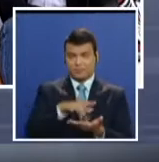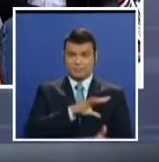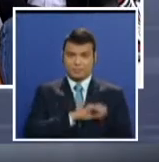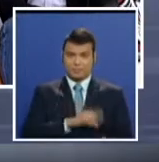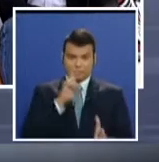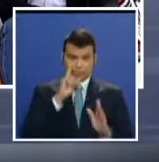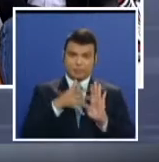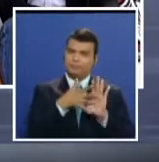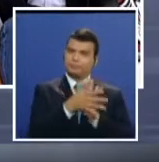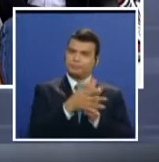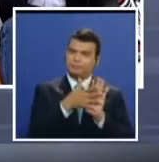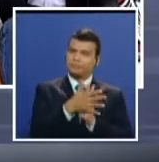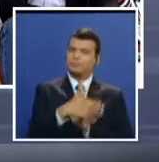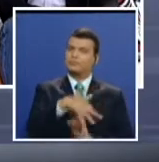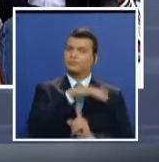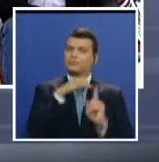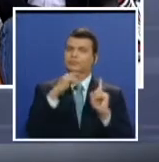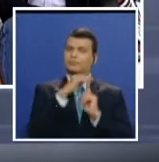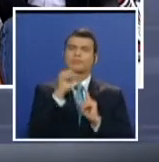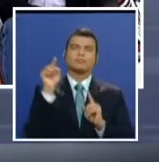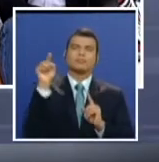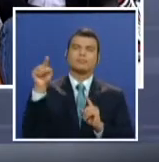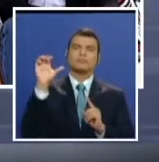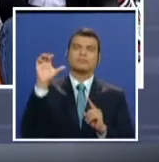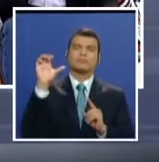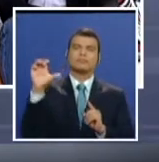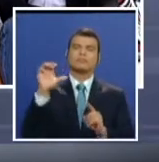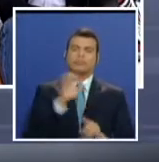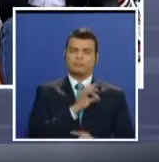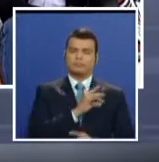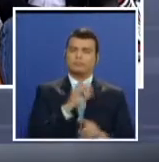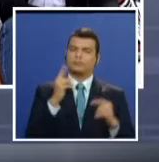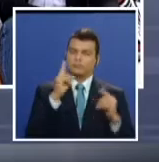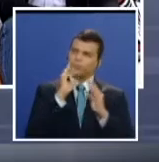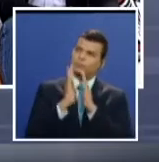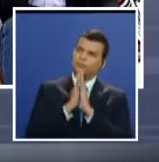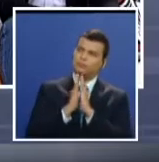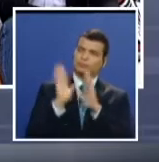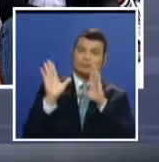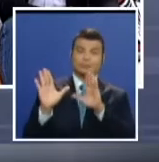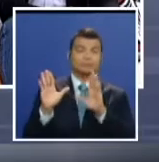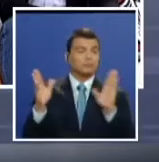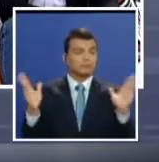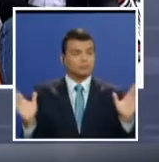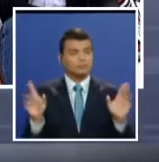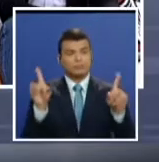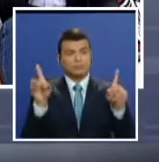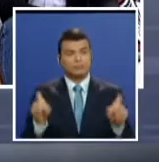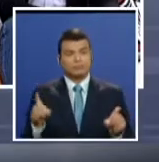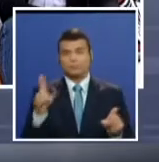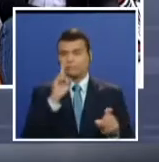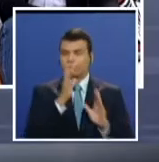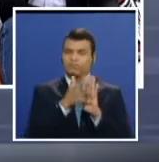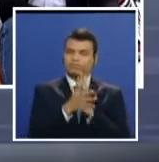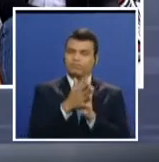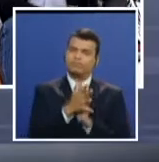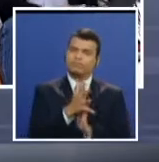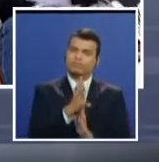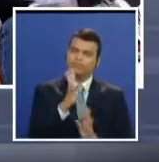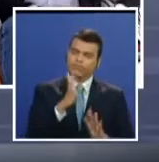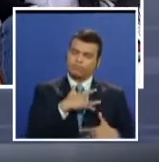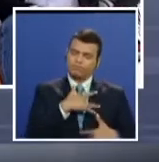nos puede presentar un contexto de lo que está pasando en estos momentos en este país es suramericano al que le expresamos por supuesto todas